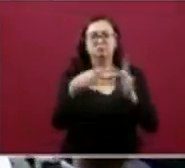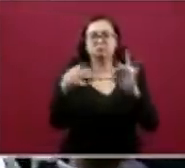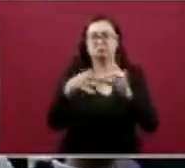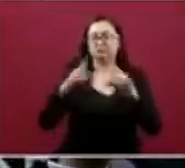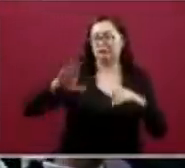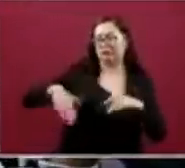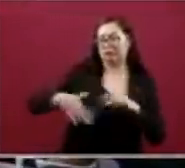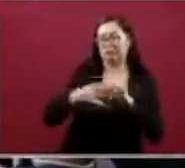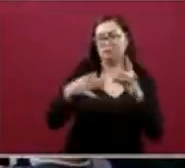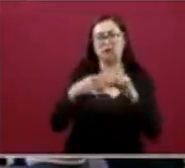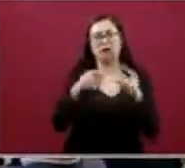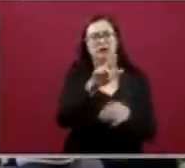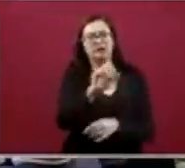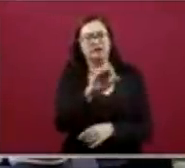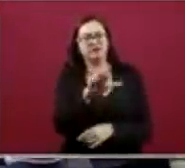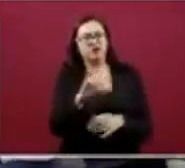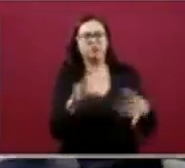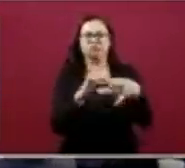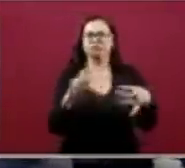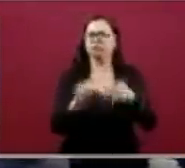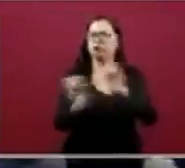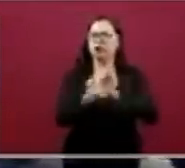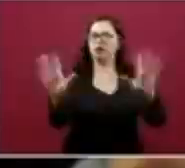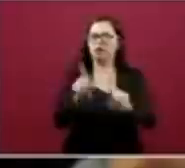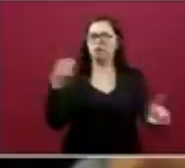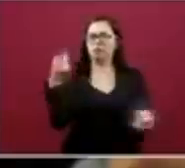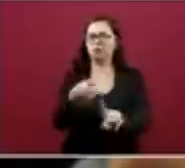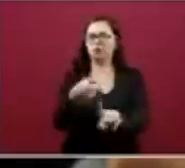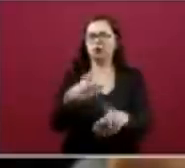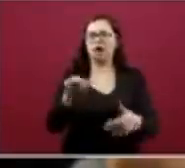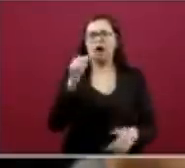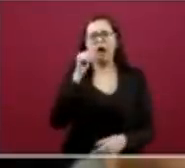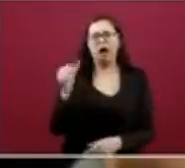minutos, ayer usted mencionaba que había